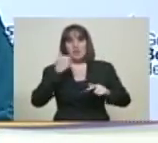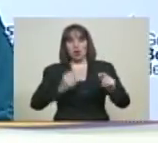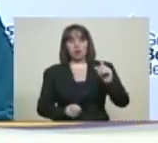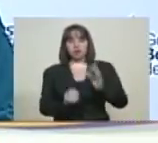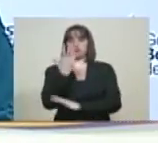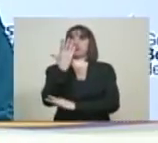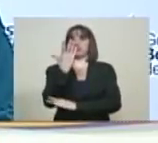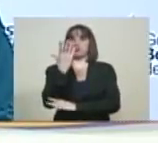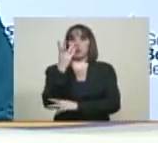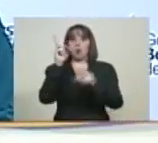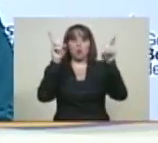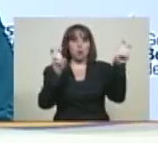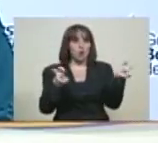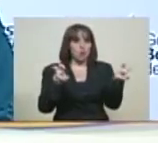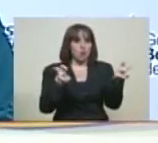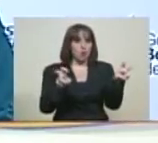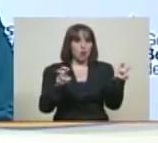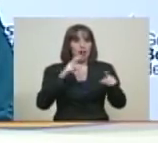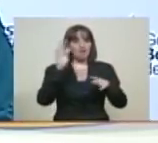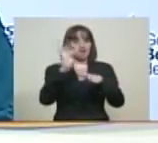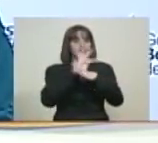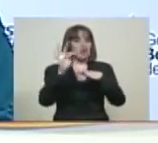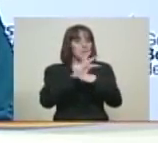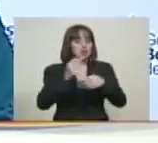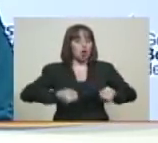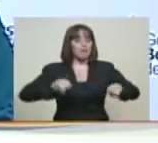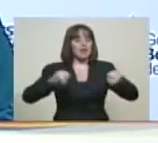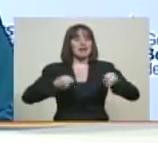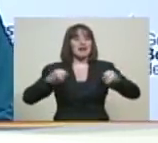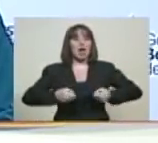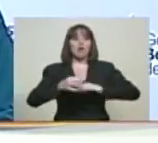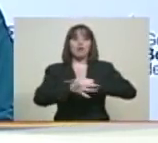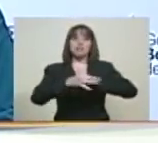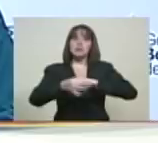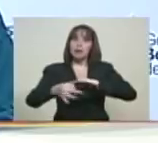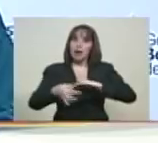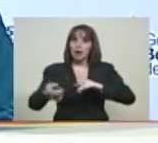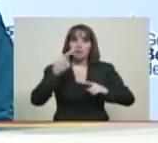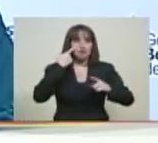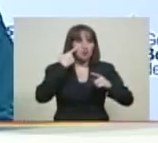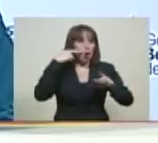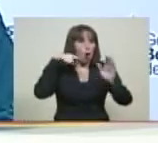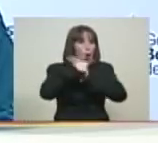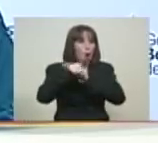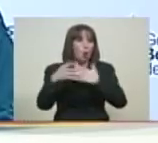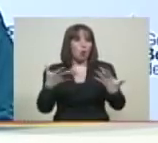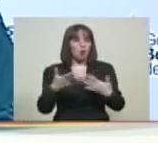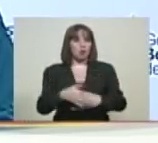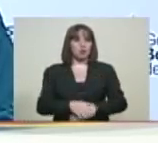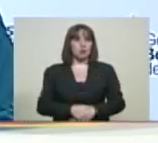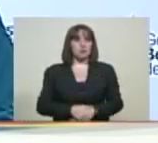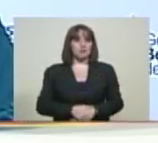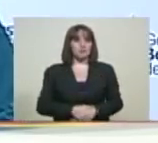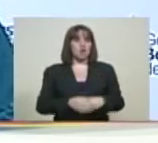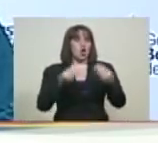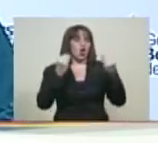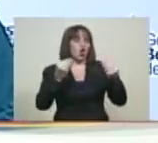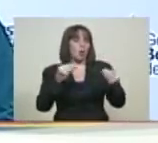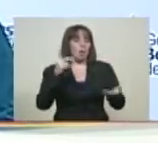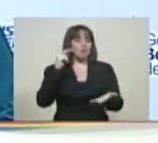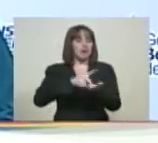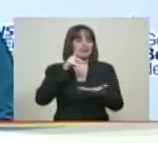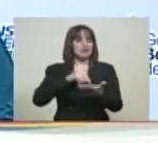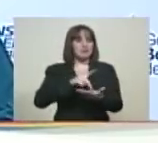puntual en torno al funcionamiento de los mercados municipales y la acción cívico-militar